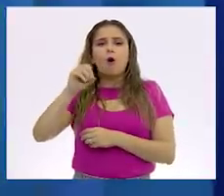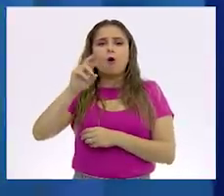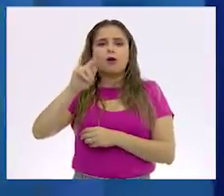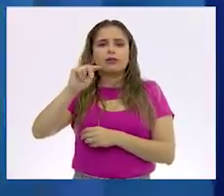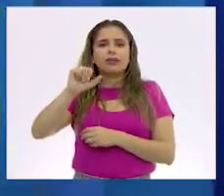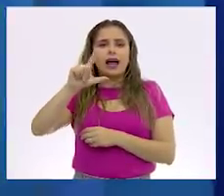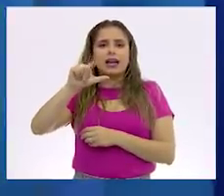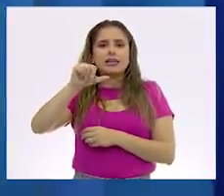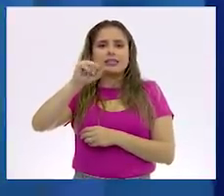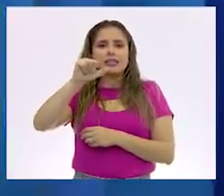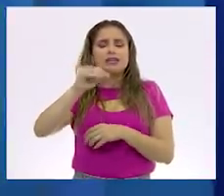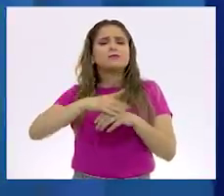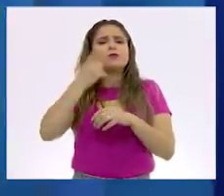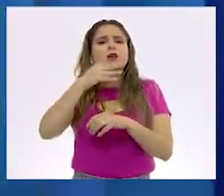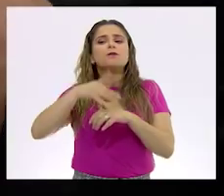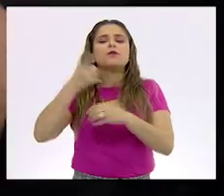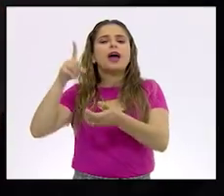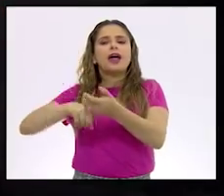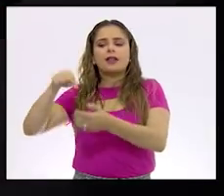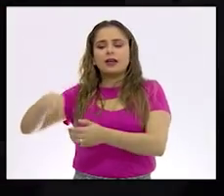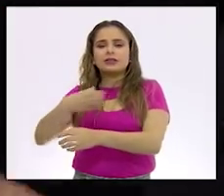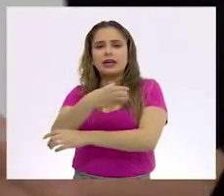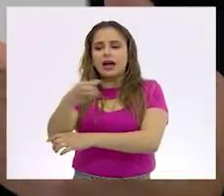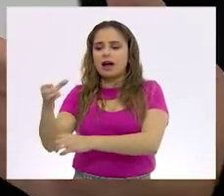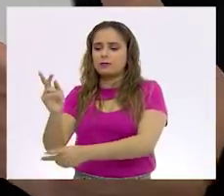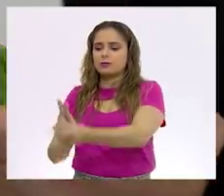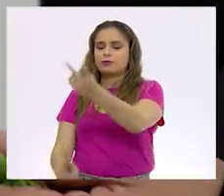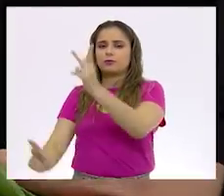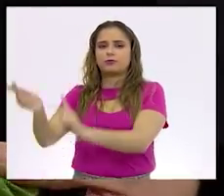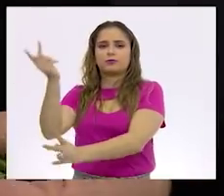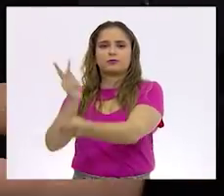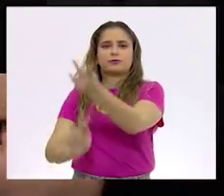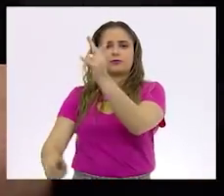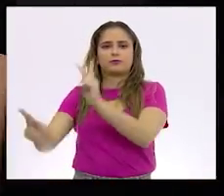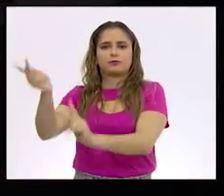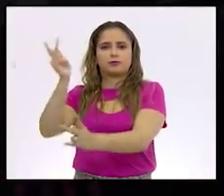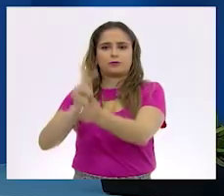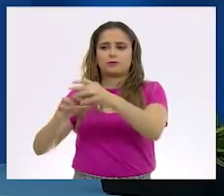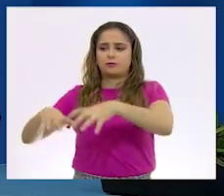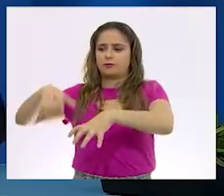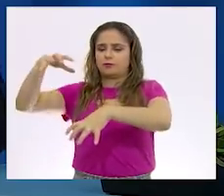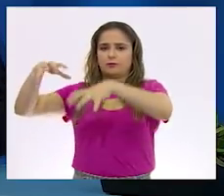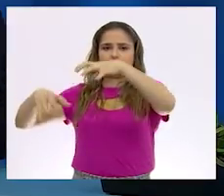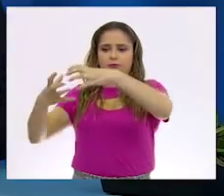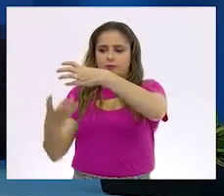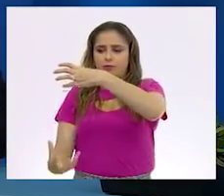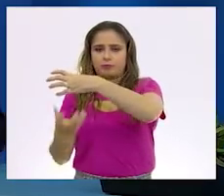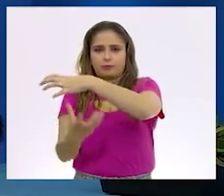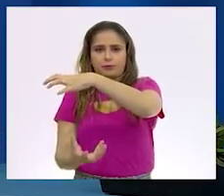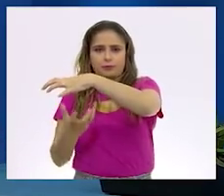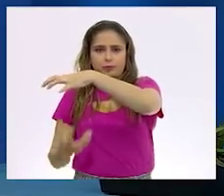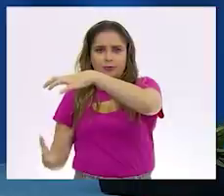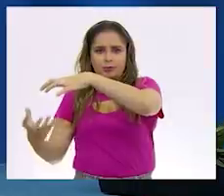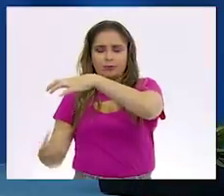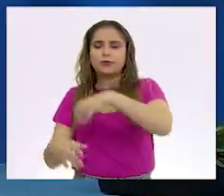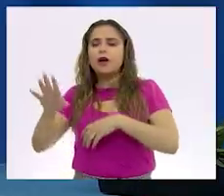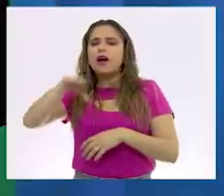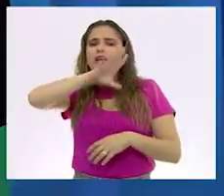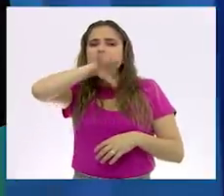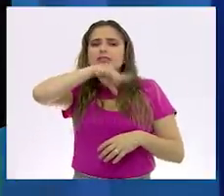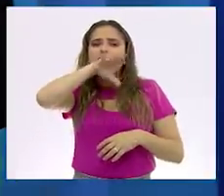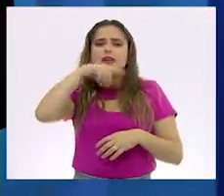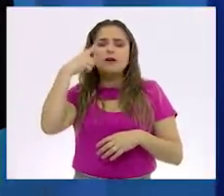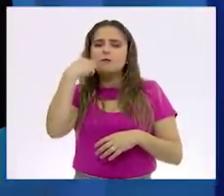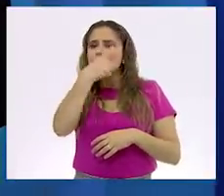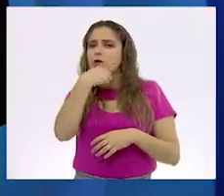cultivan en los huertos. Ah, ya veo. Y por ejemplo, las cebollas. Ah, mira, se les